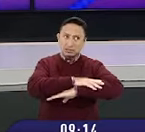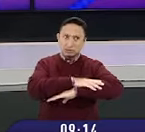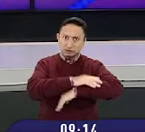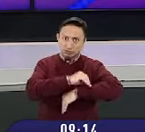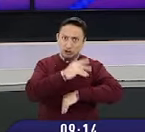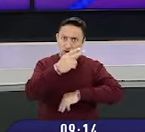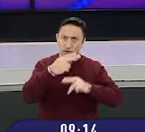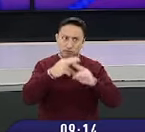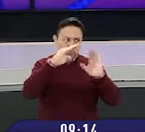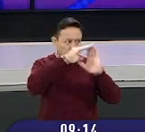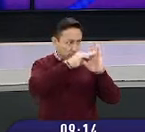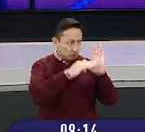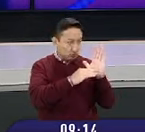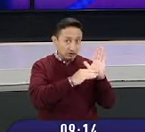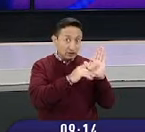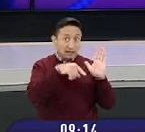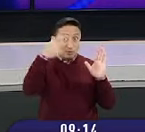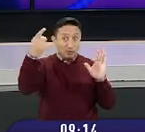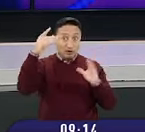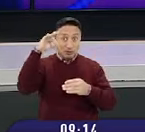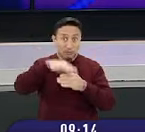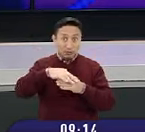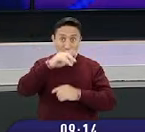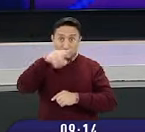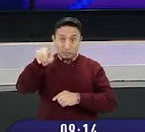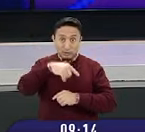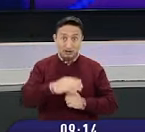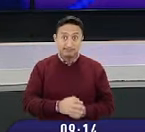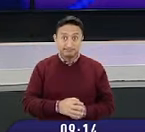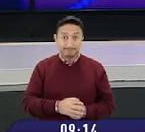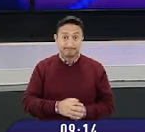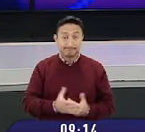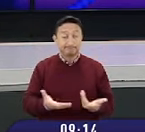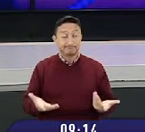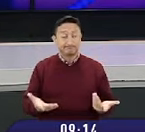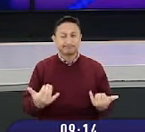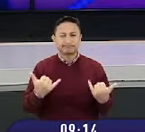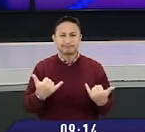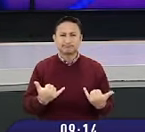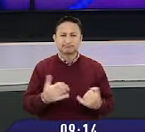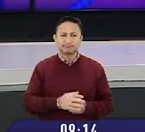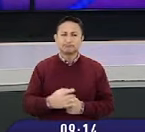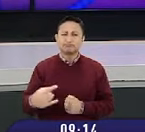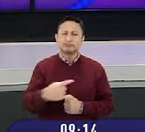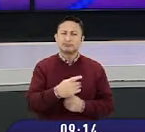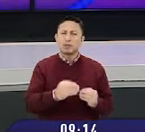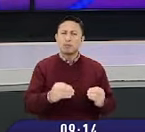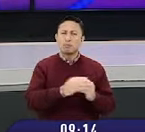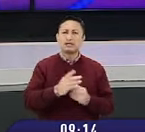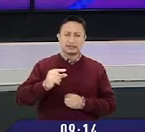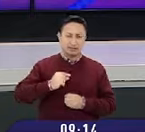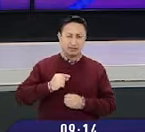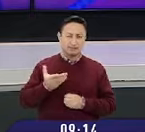Nacional Electoral, no podrá acudir a sufragar el 2025? A continuación, le contamos más sobre este